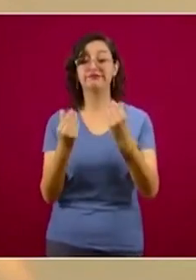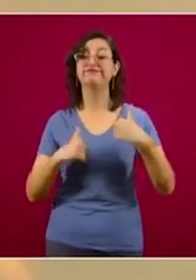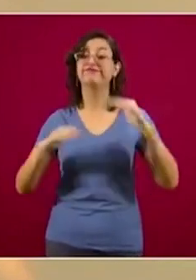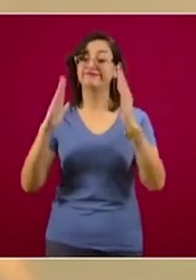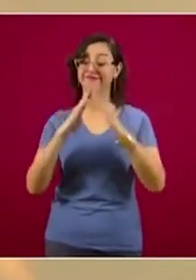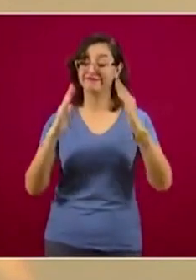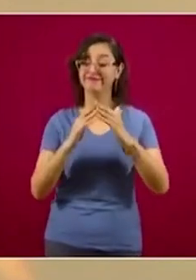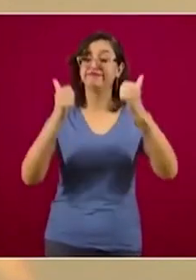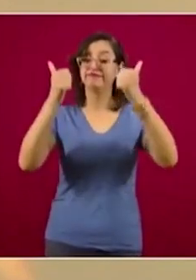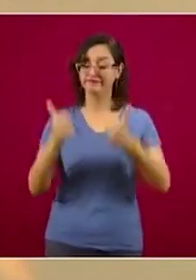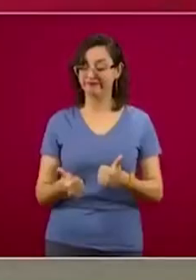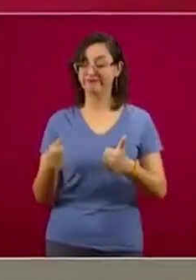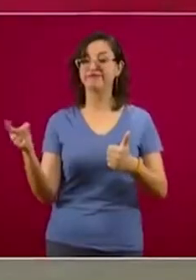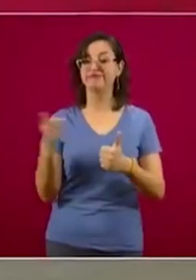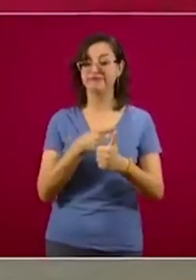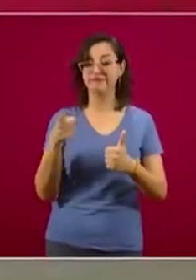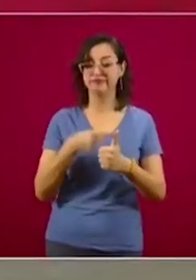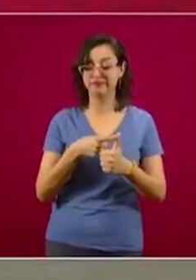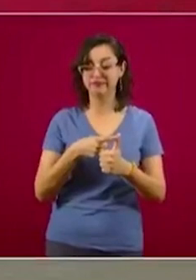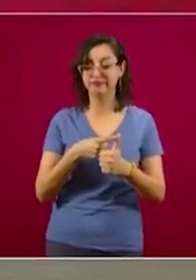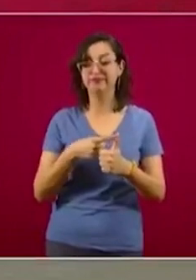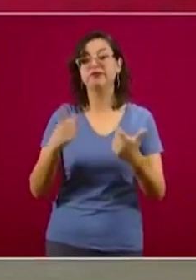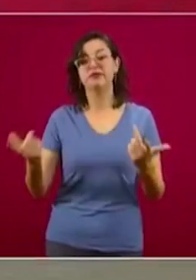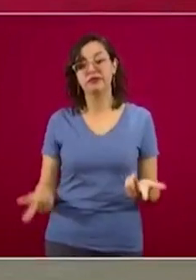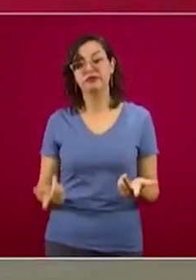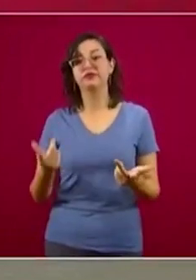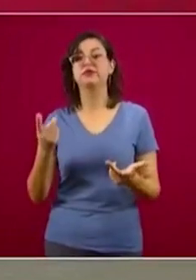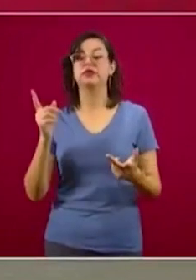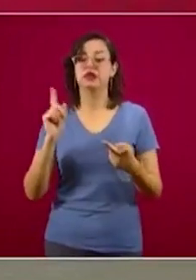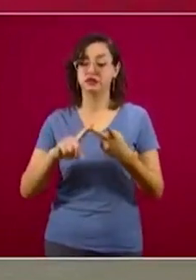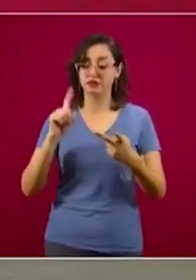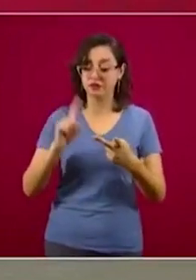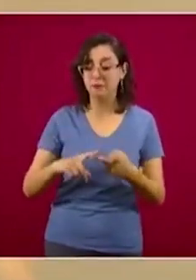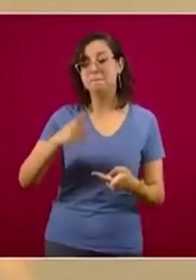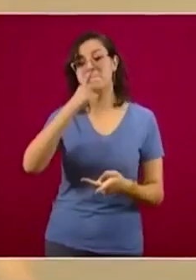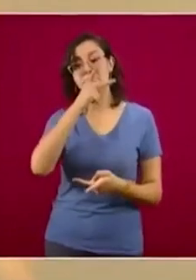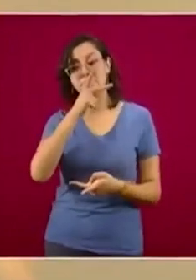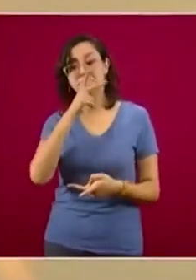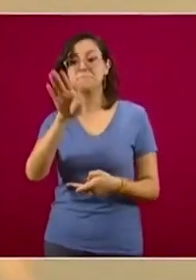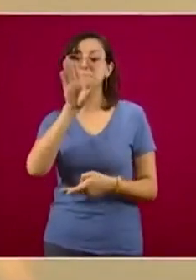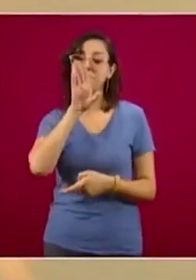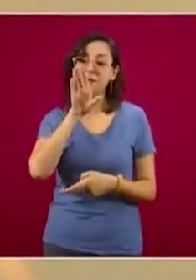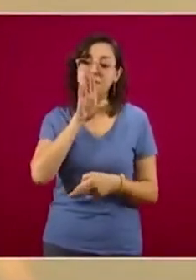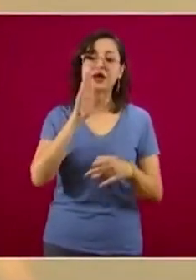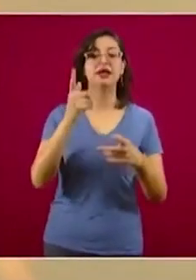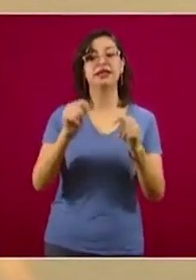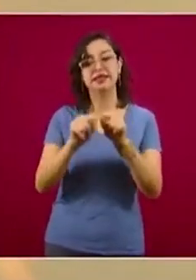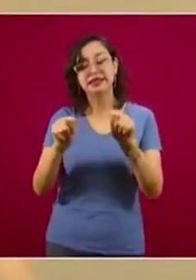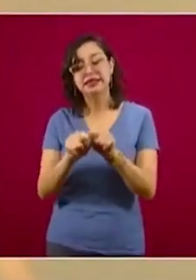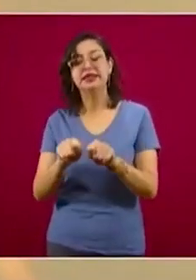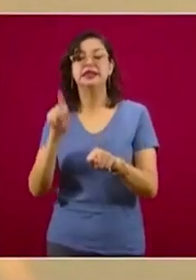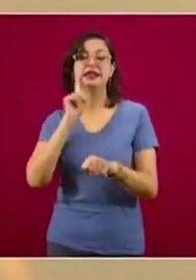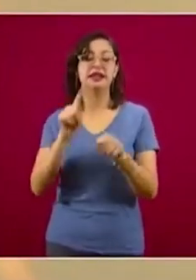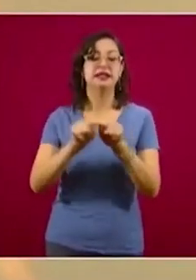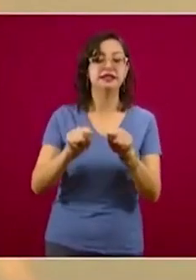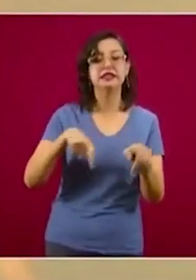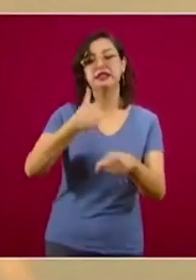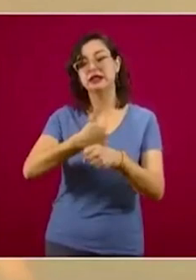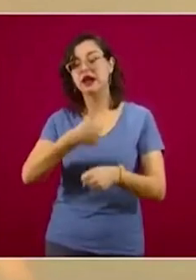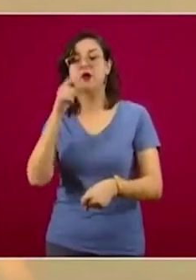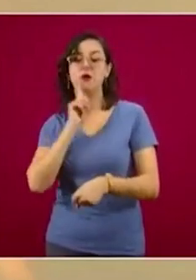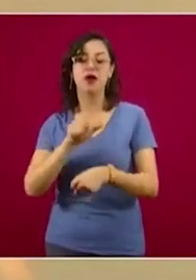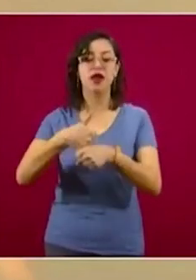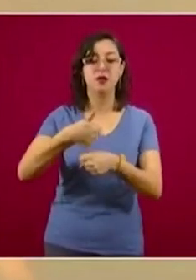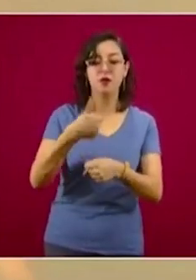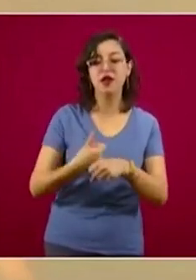en casa en primer lugar y compartiendo esta información con sus papás, con sus mamás, con sus tías, tíos, abuelas,